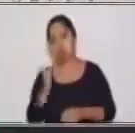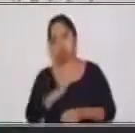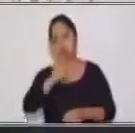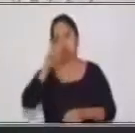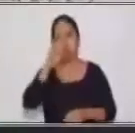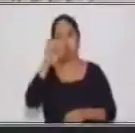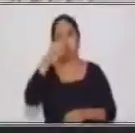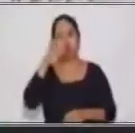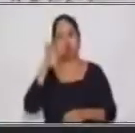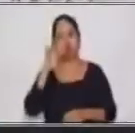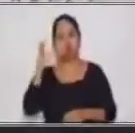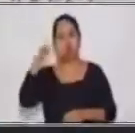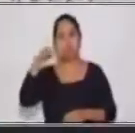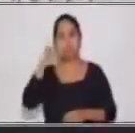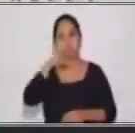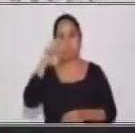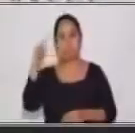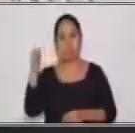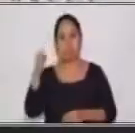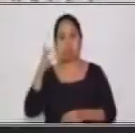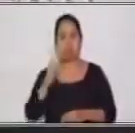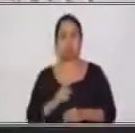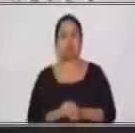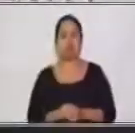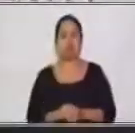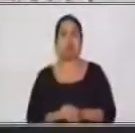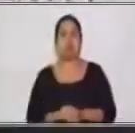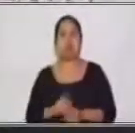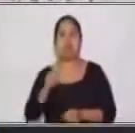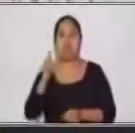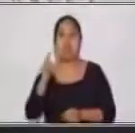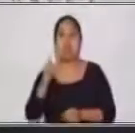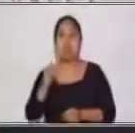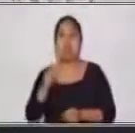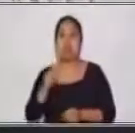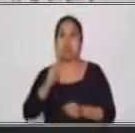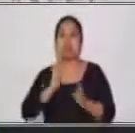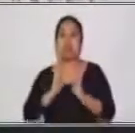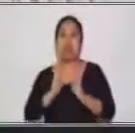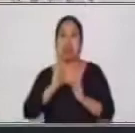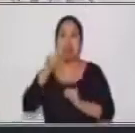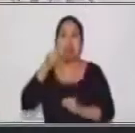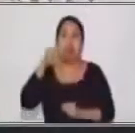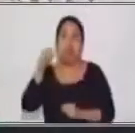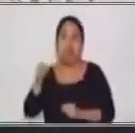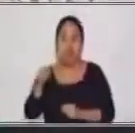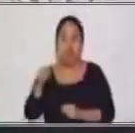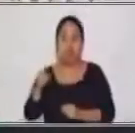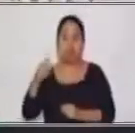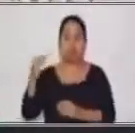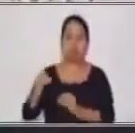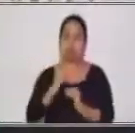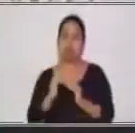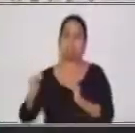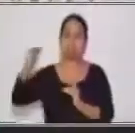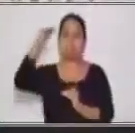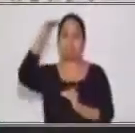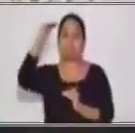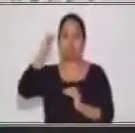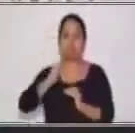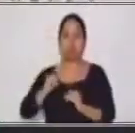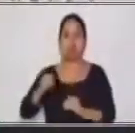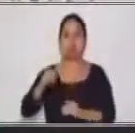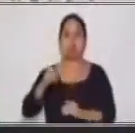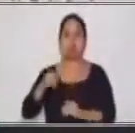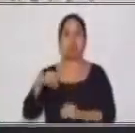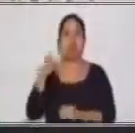muy reconocido y se le considera aquí el padre de la novela en Guatemala. Él trae la novela directamente aquí en Guatemala